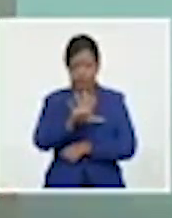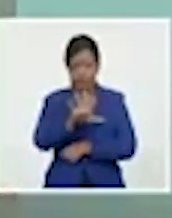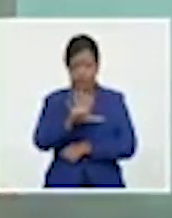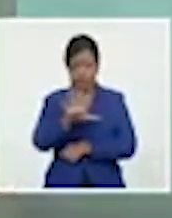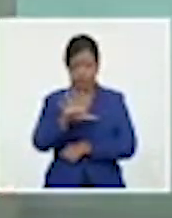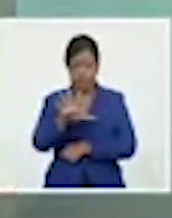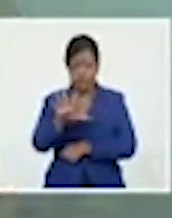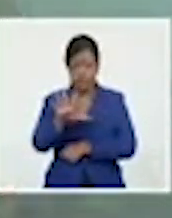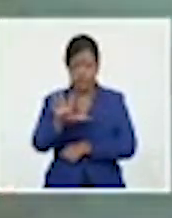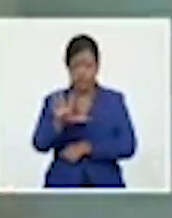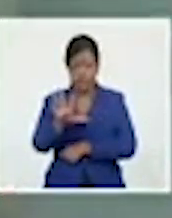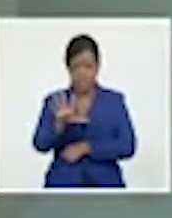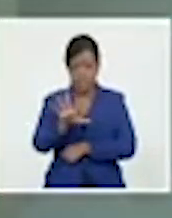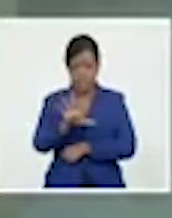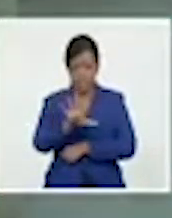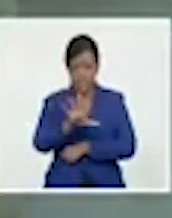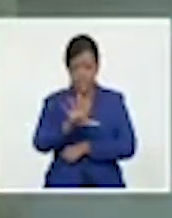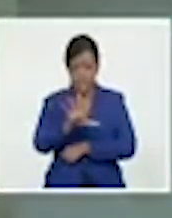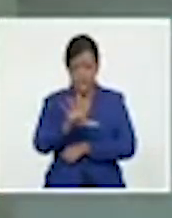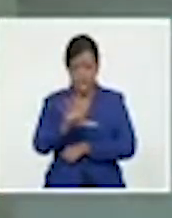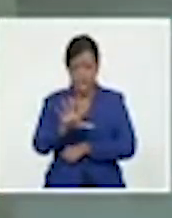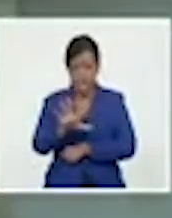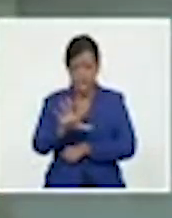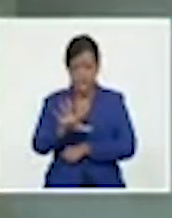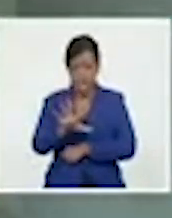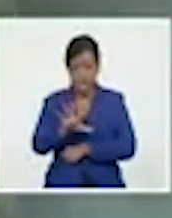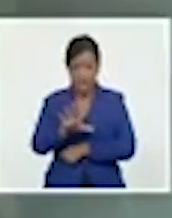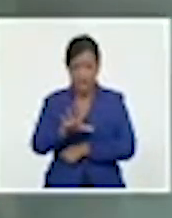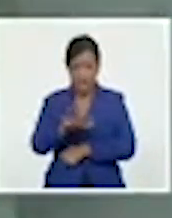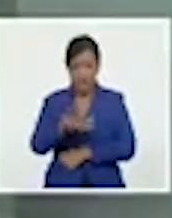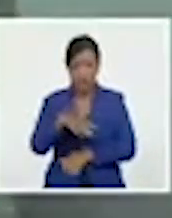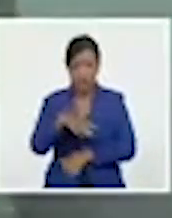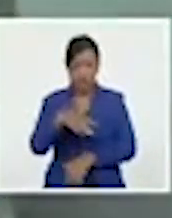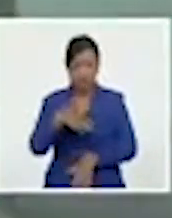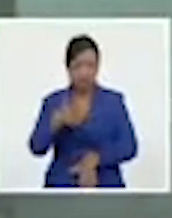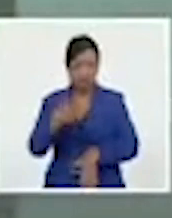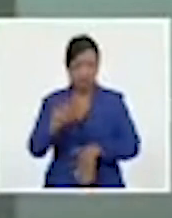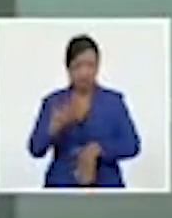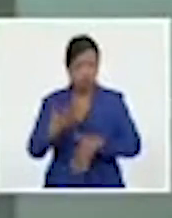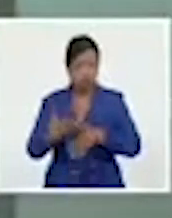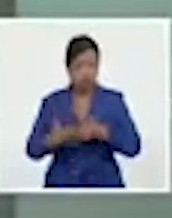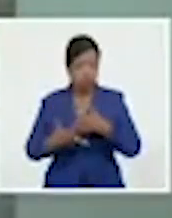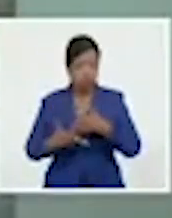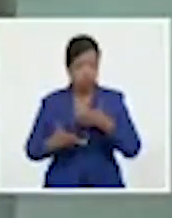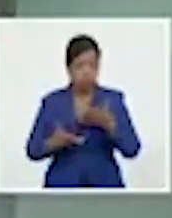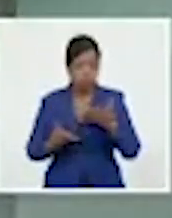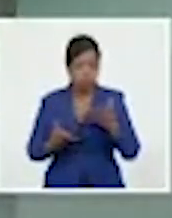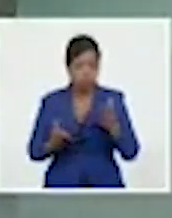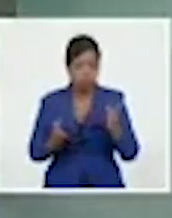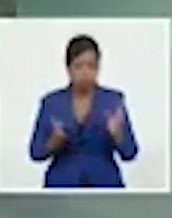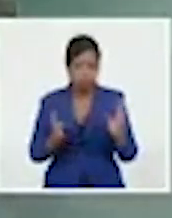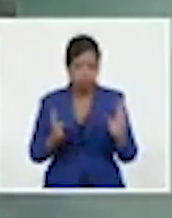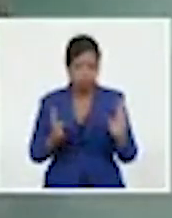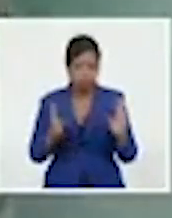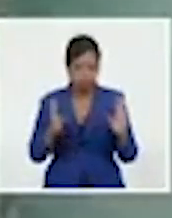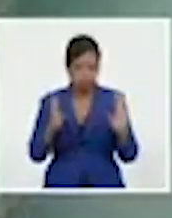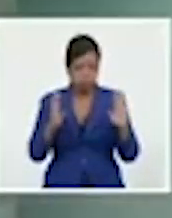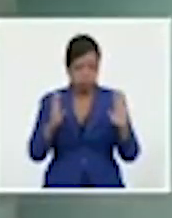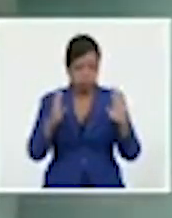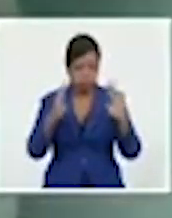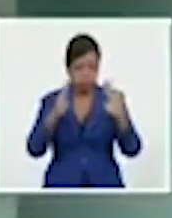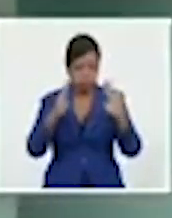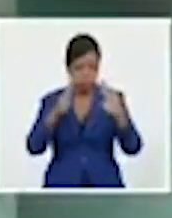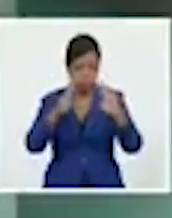porque además van a ver en los próximos segundos, he puesto más lenta la imagen,